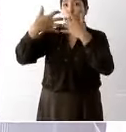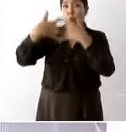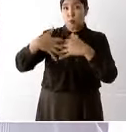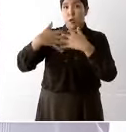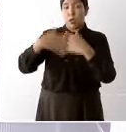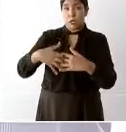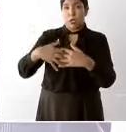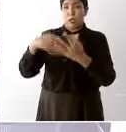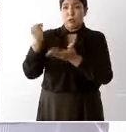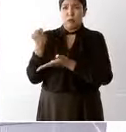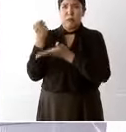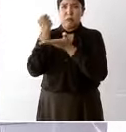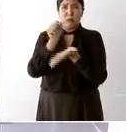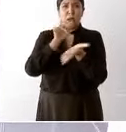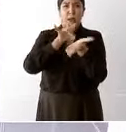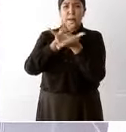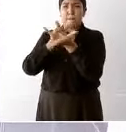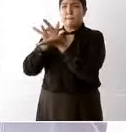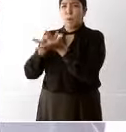el impuesto sobre la renta,